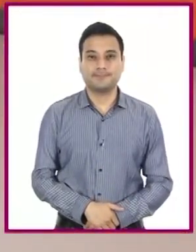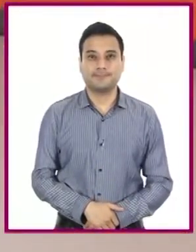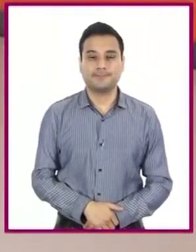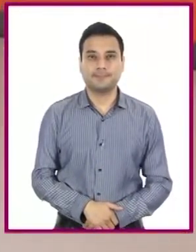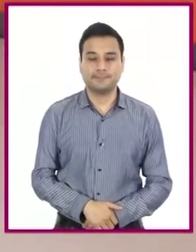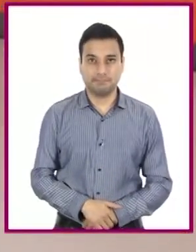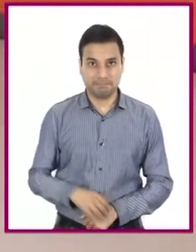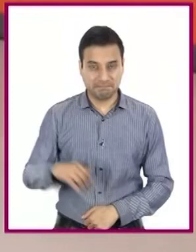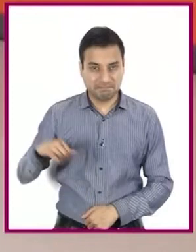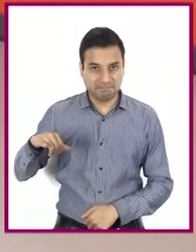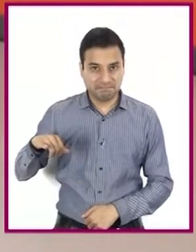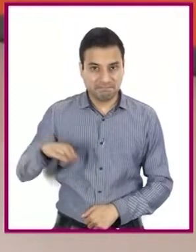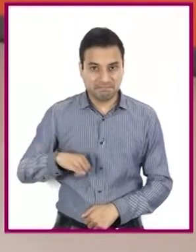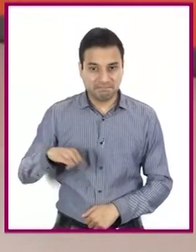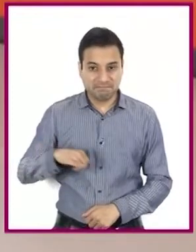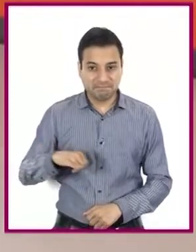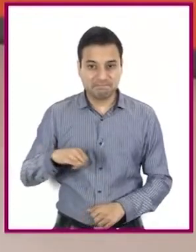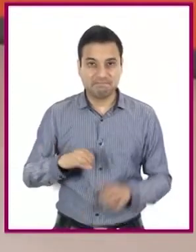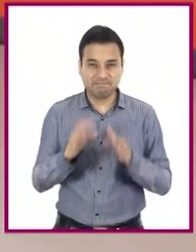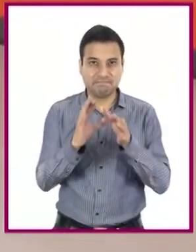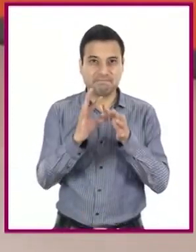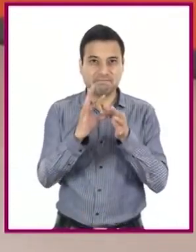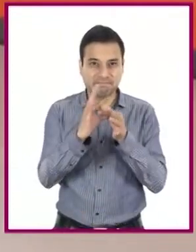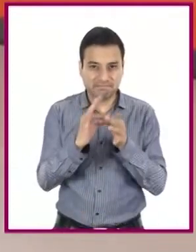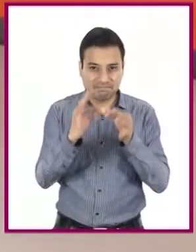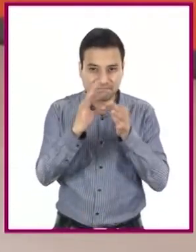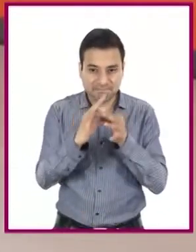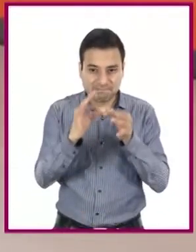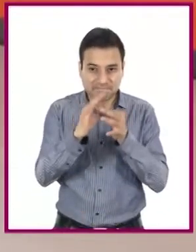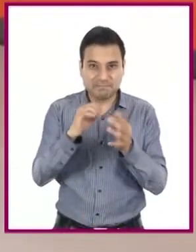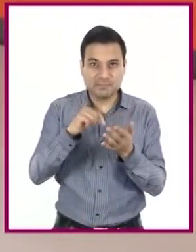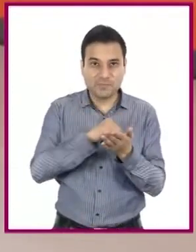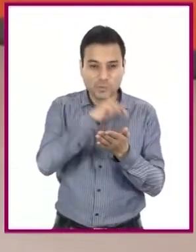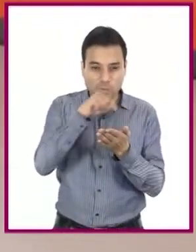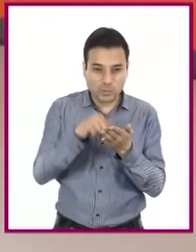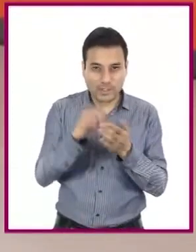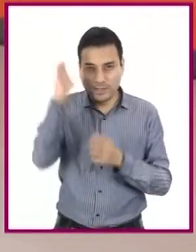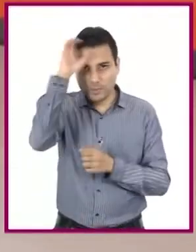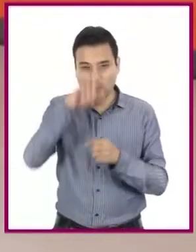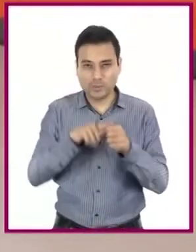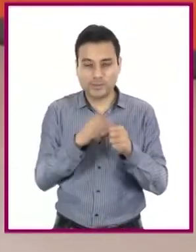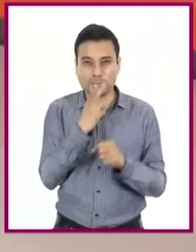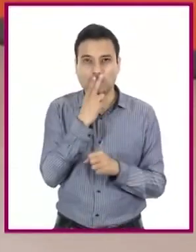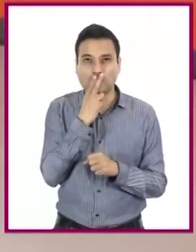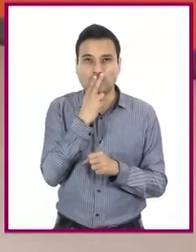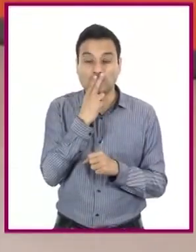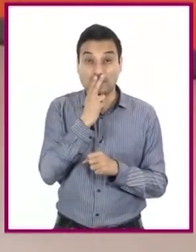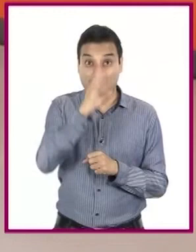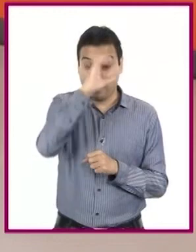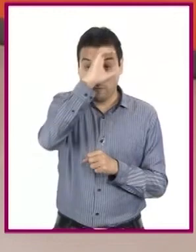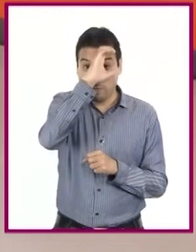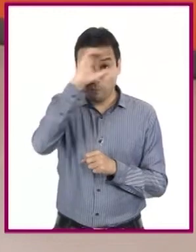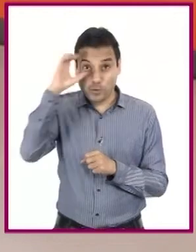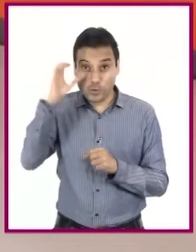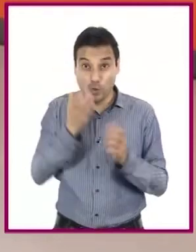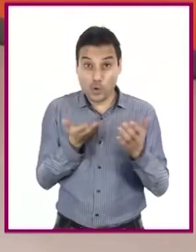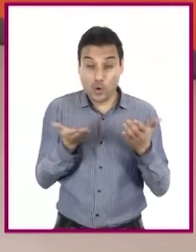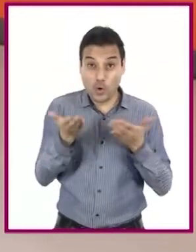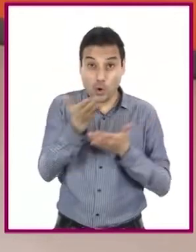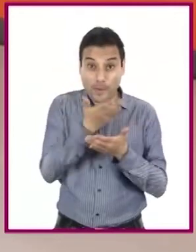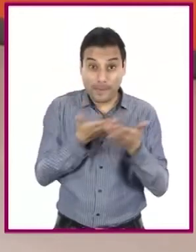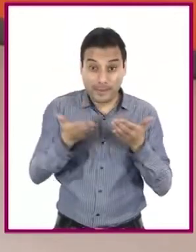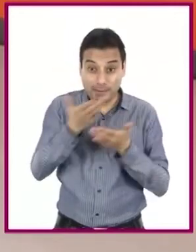¡Qué interesante todo esto del rescate de espacios culturales! Las fotografías compartidas